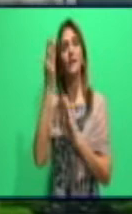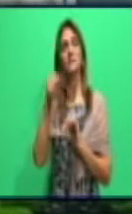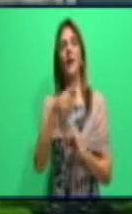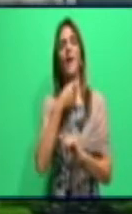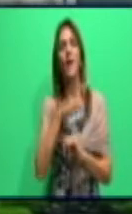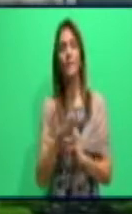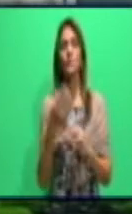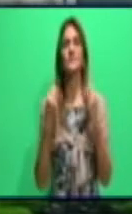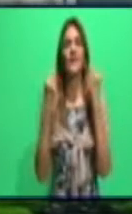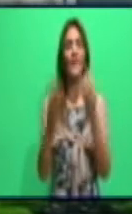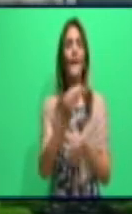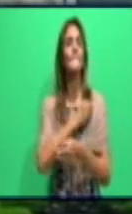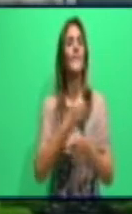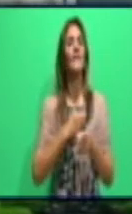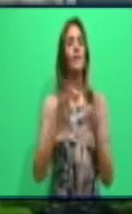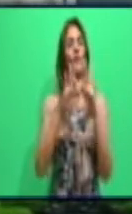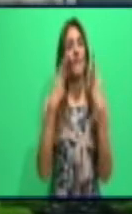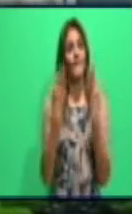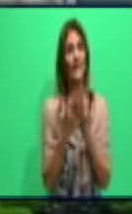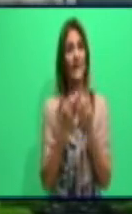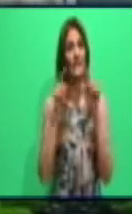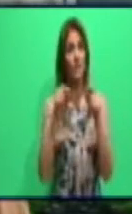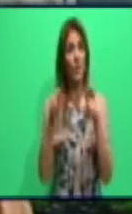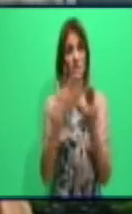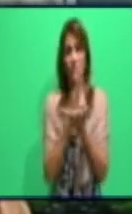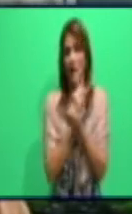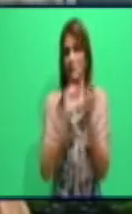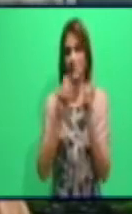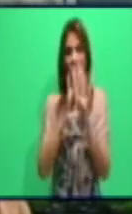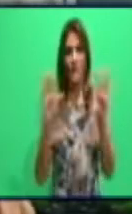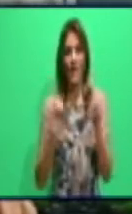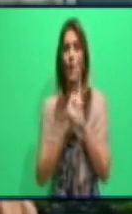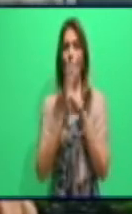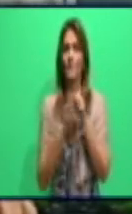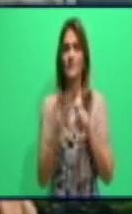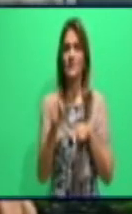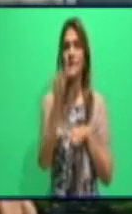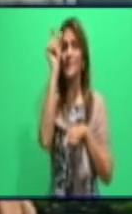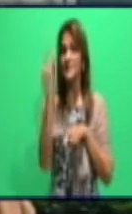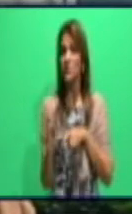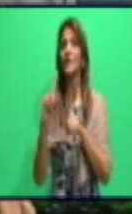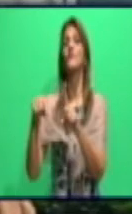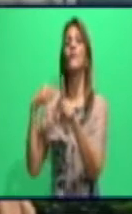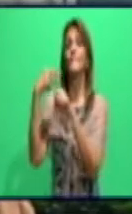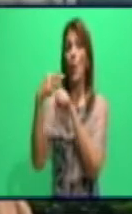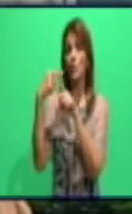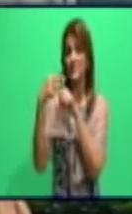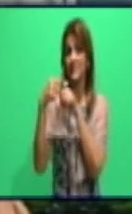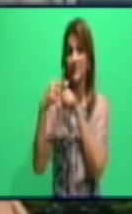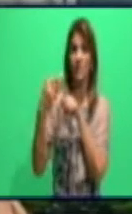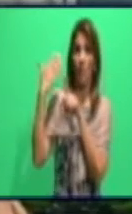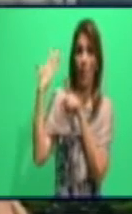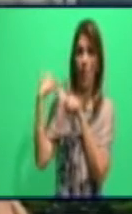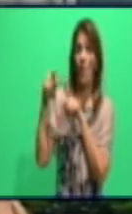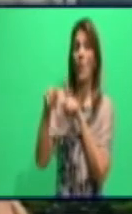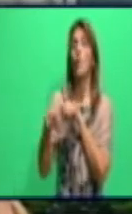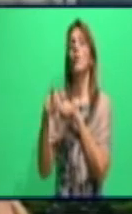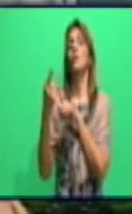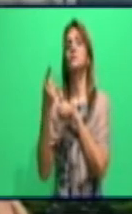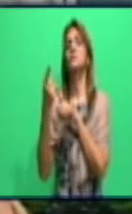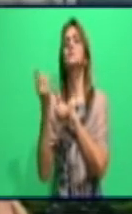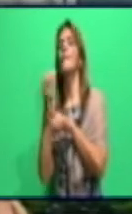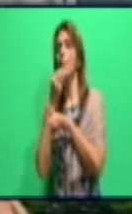familia. Y con esa alta epidemiológica, ese paciente que fue positivo a la COVID-19 se incorpora a